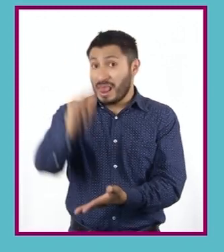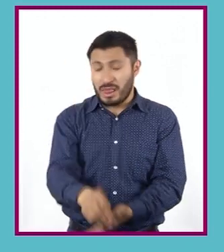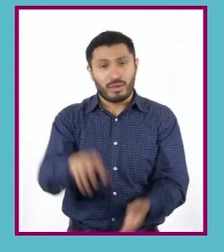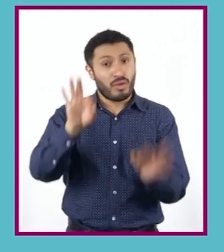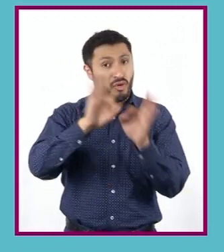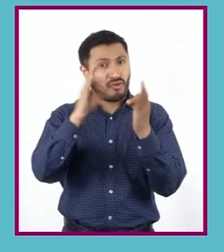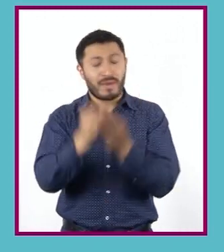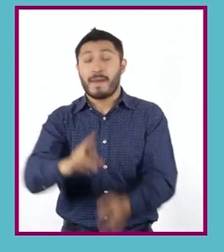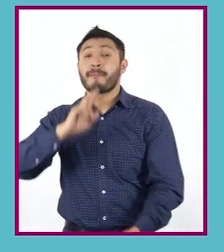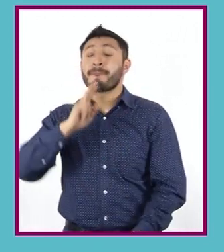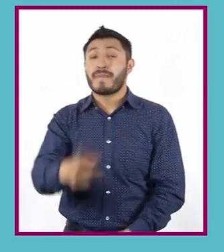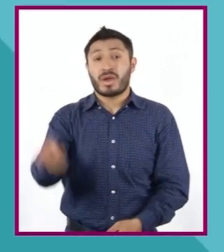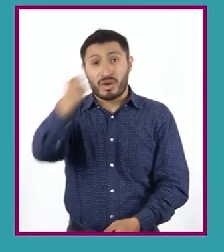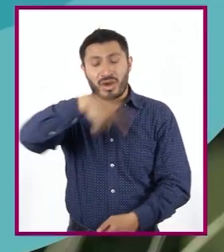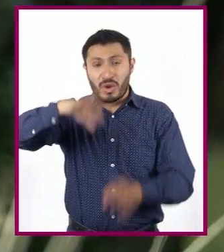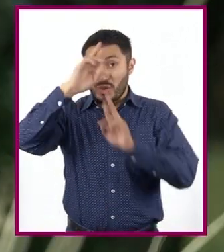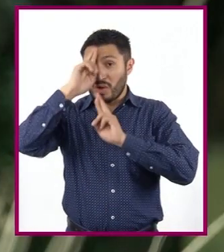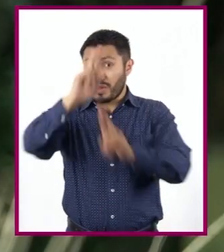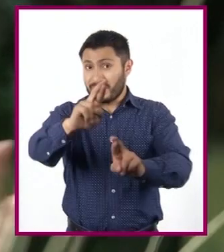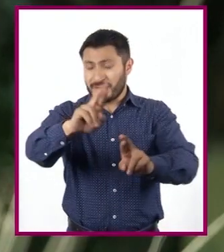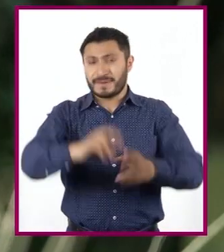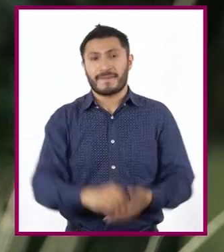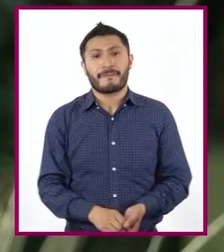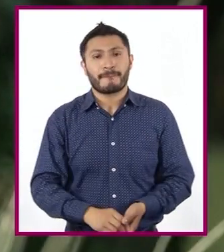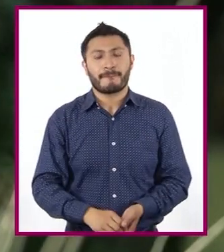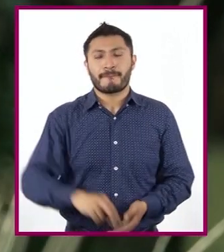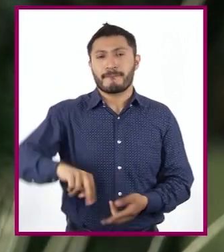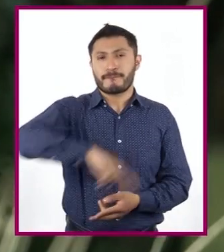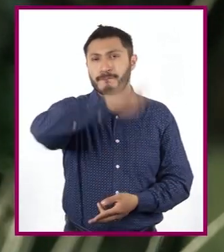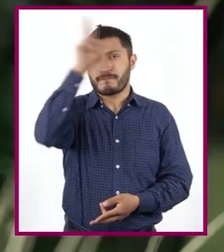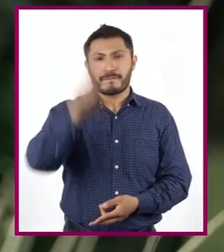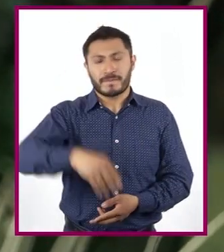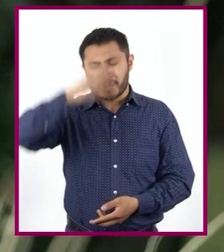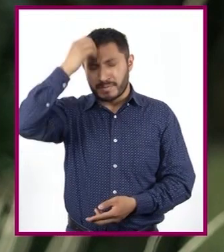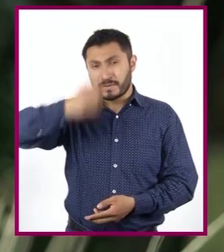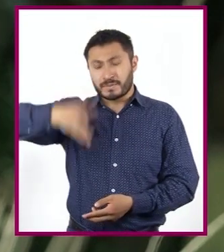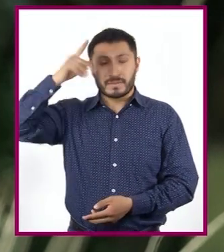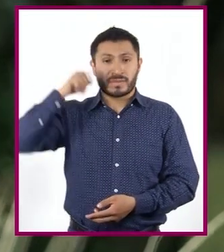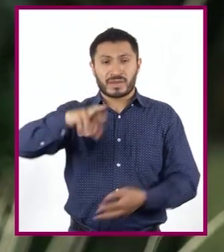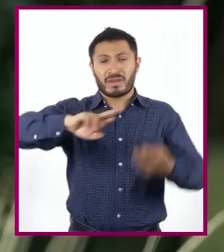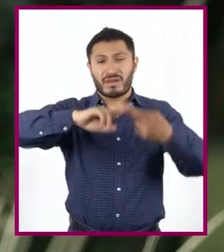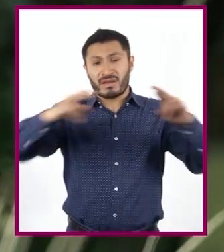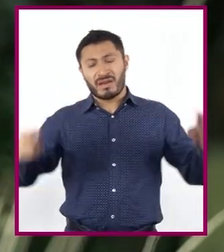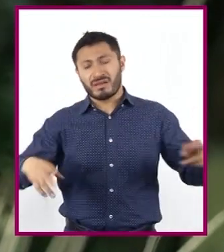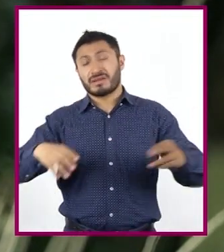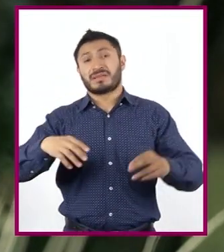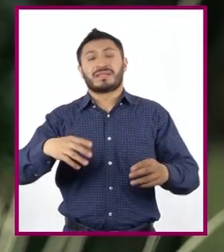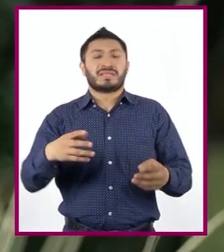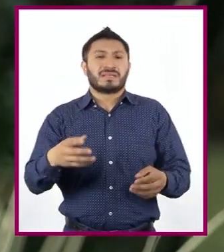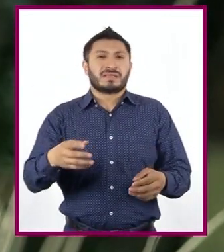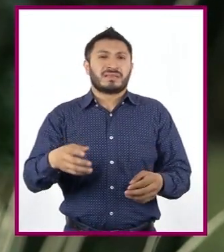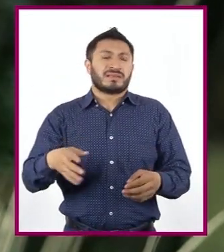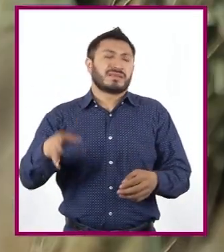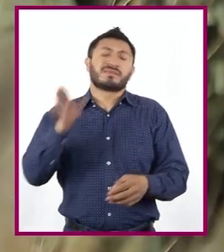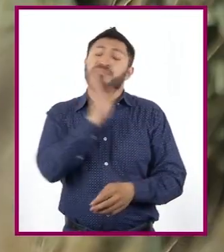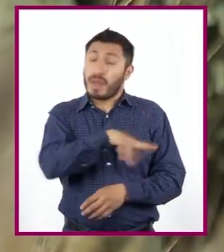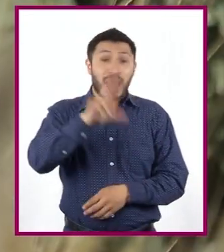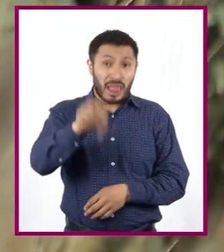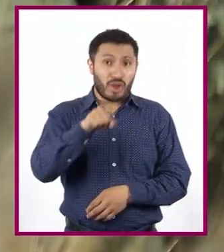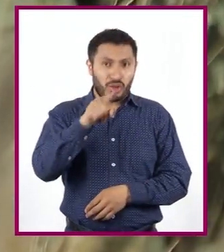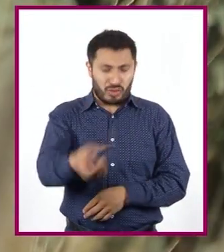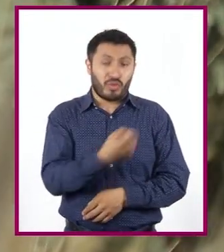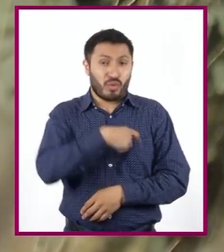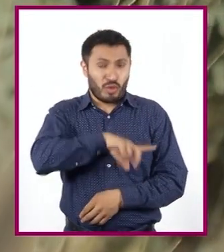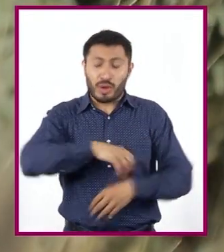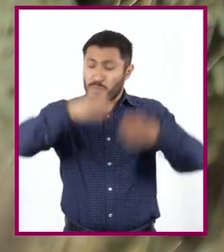sueltas. Déjate transportar y transformar por las huellas que han dejado otros contemporáneos o antiguos para darnos pistas de